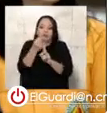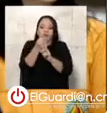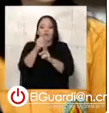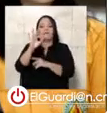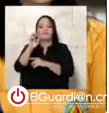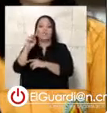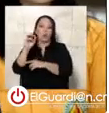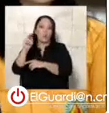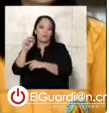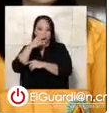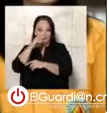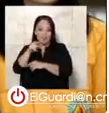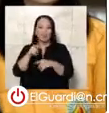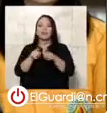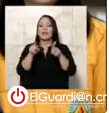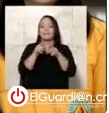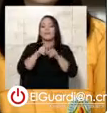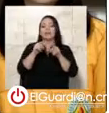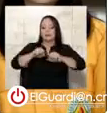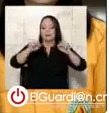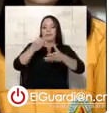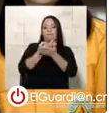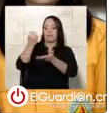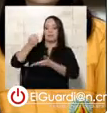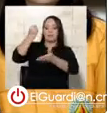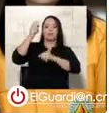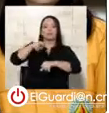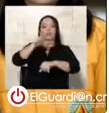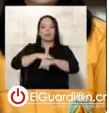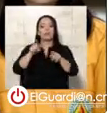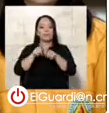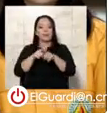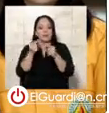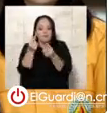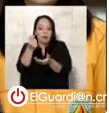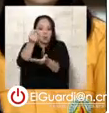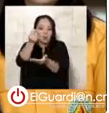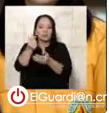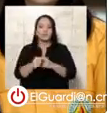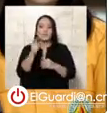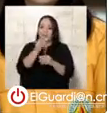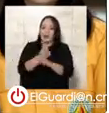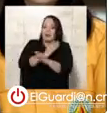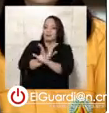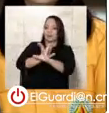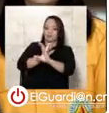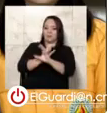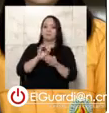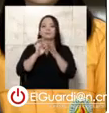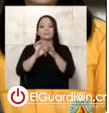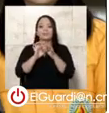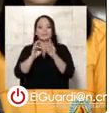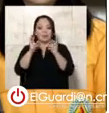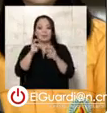del Niño. E igualmente el Sistema Financiero Nacional también ha habilitado recursos para esta prevención con respecto al tema del